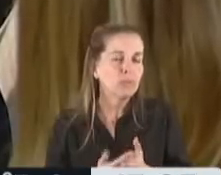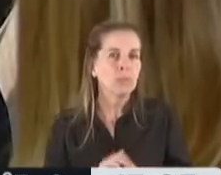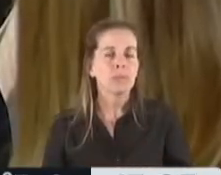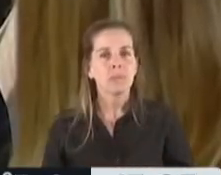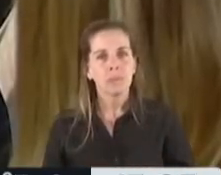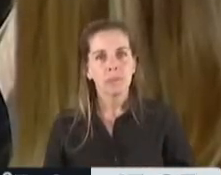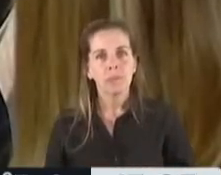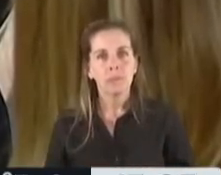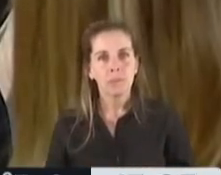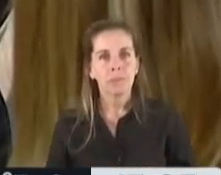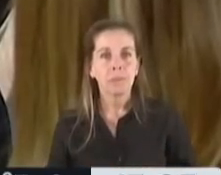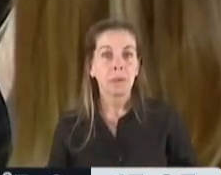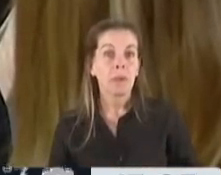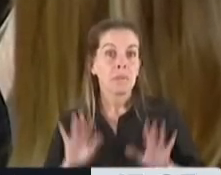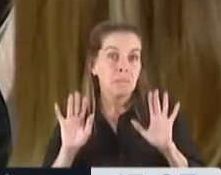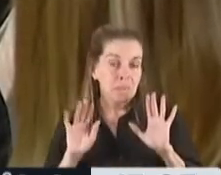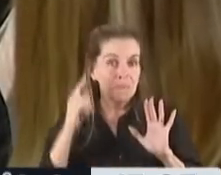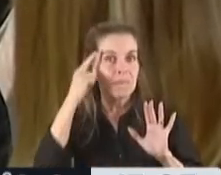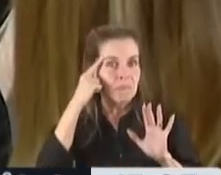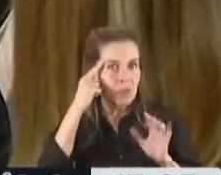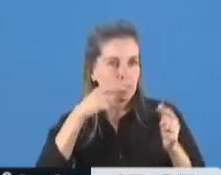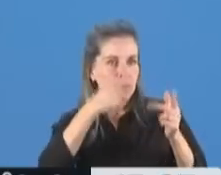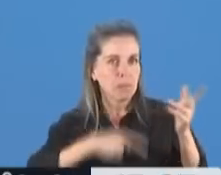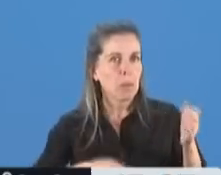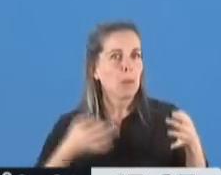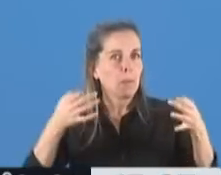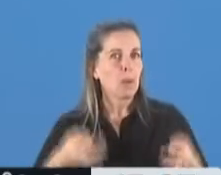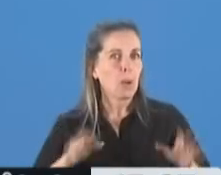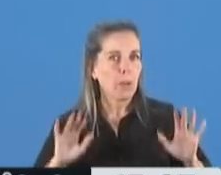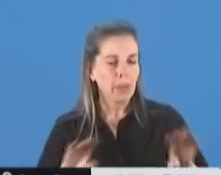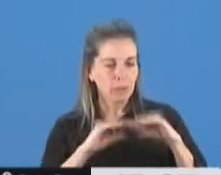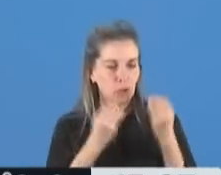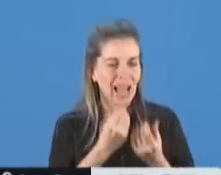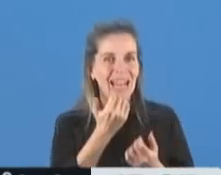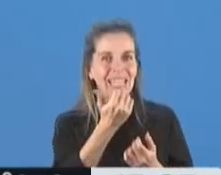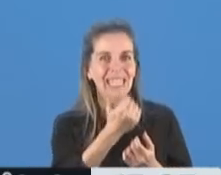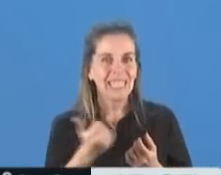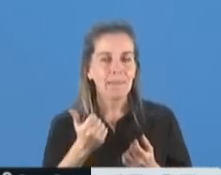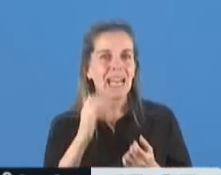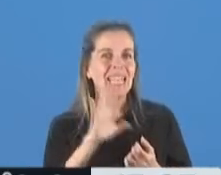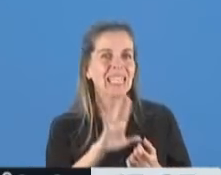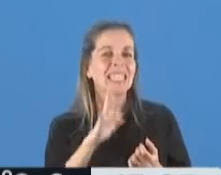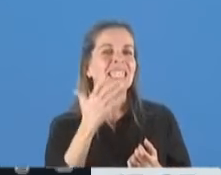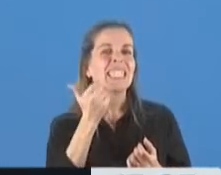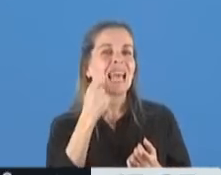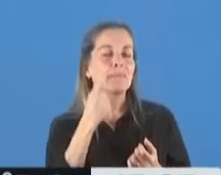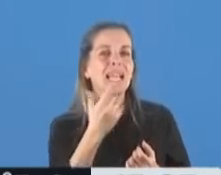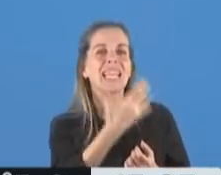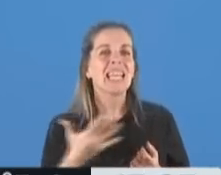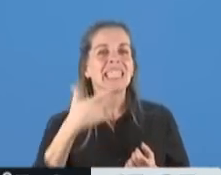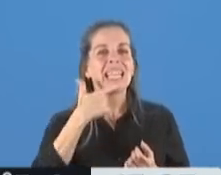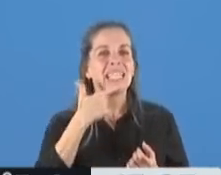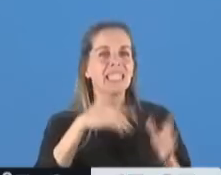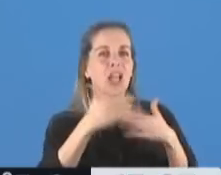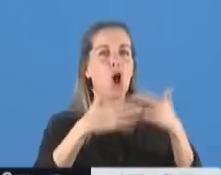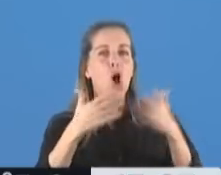Y veo que nos ha ido muy bien, porque de las 6.517 obras públicas que hicimos en todo el país, que este es